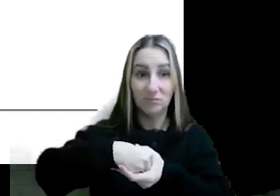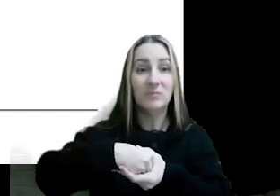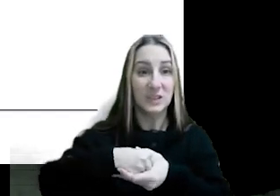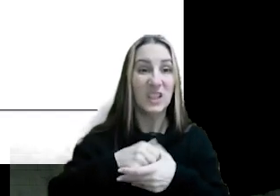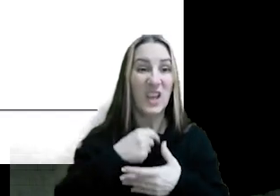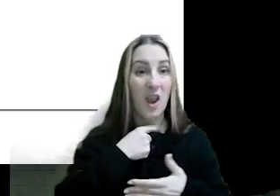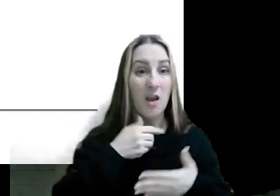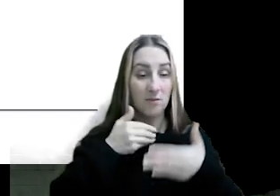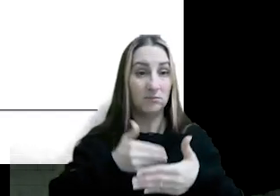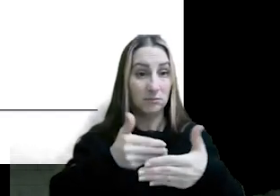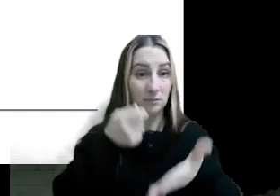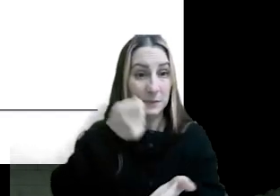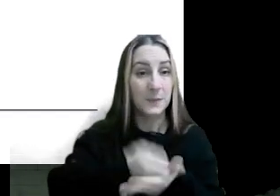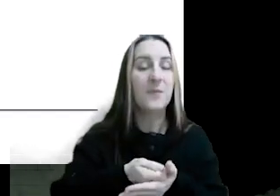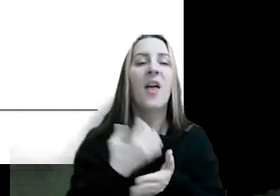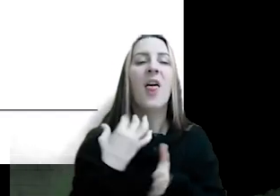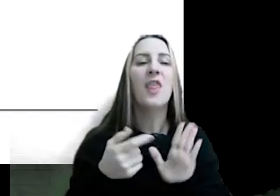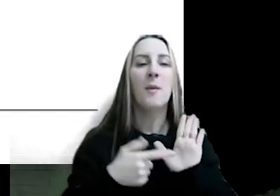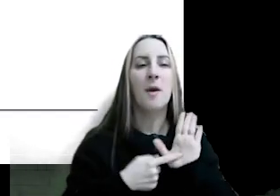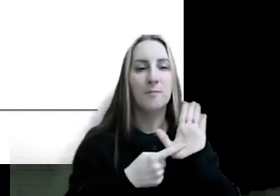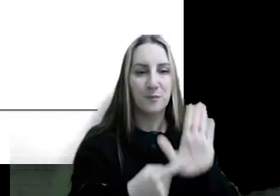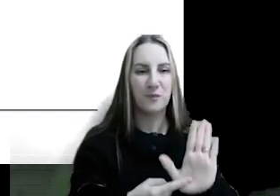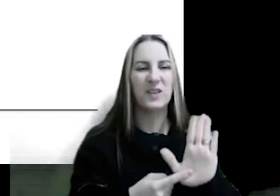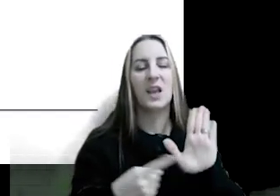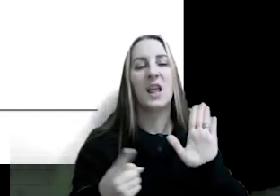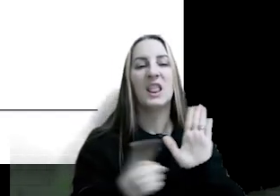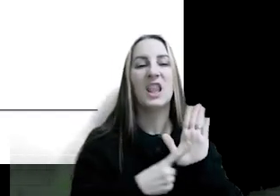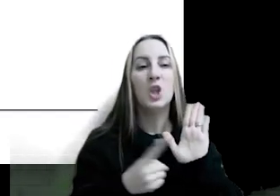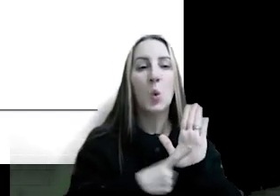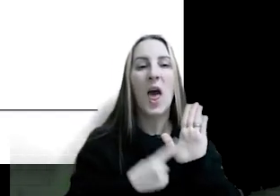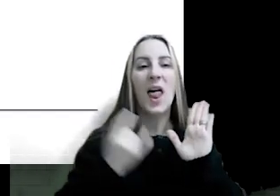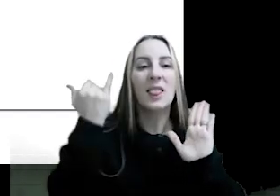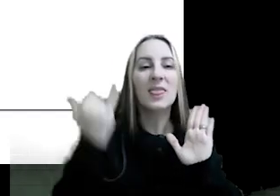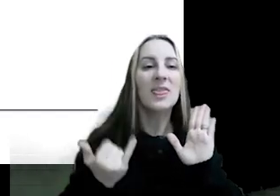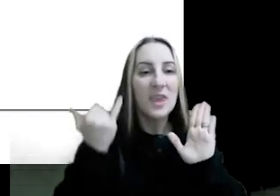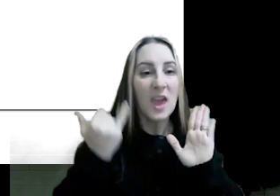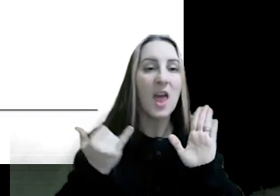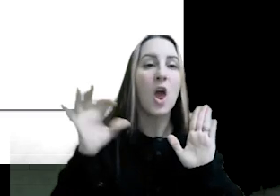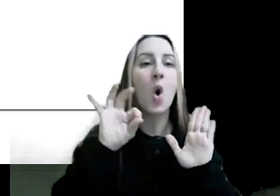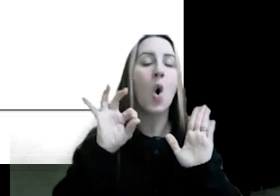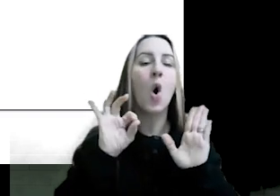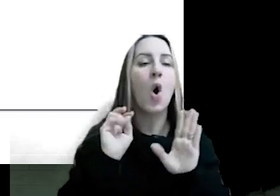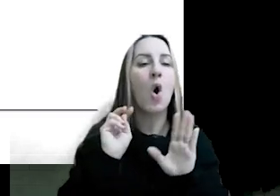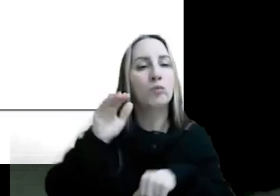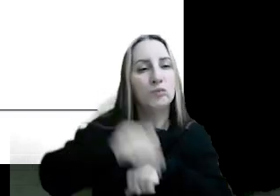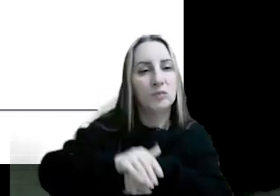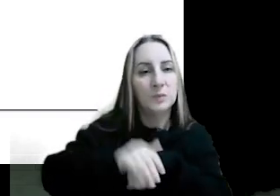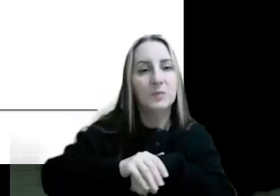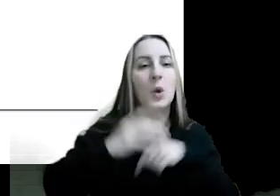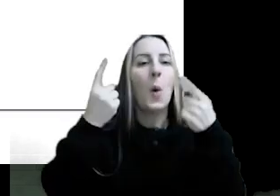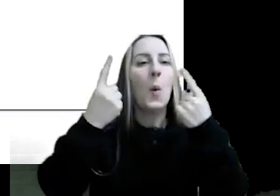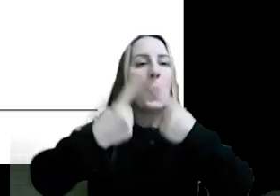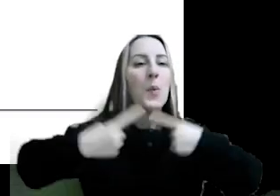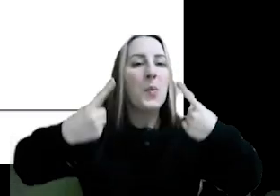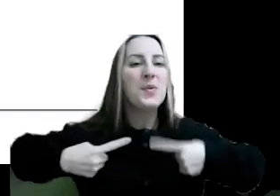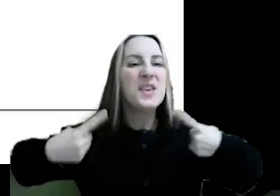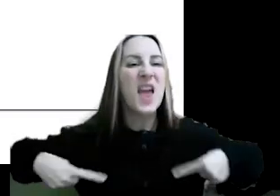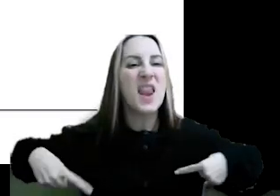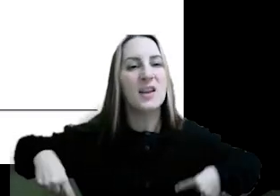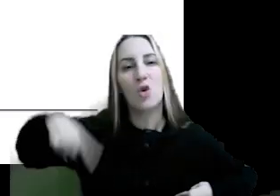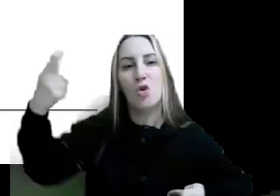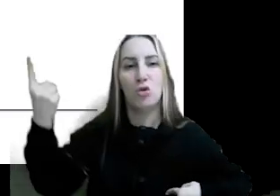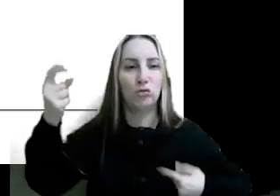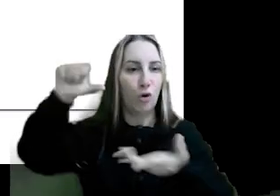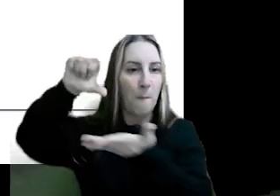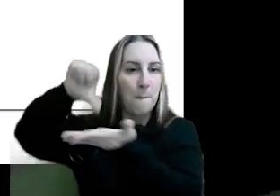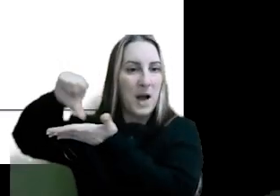que acreditar la titularidad, posesión, tenencia o guarda de los bienes que está exteriorizando,